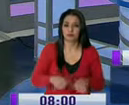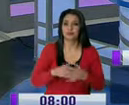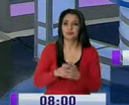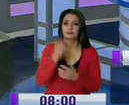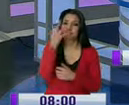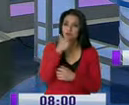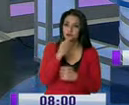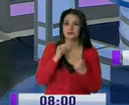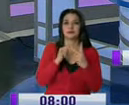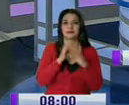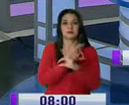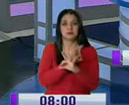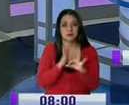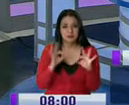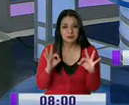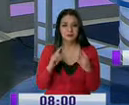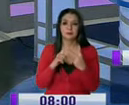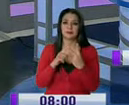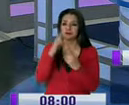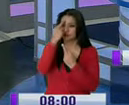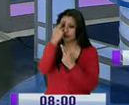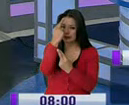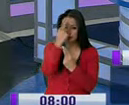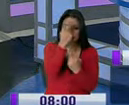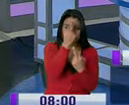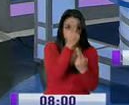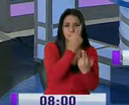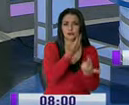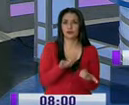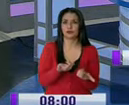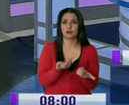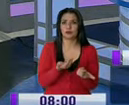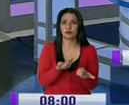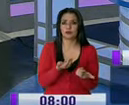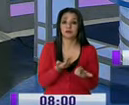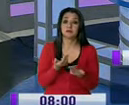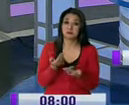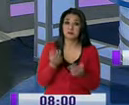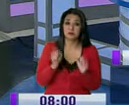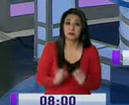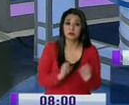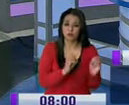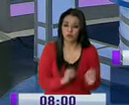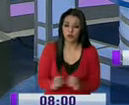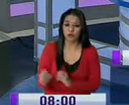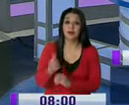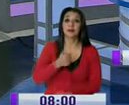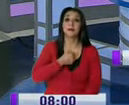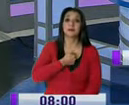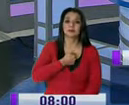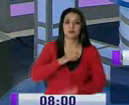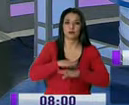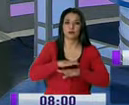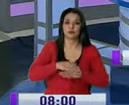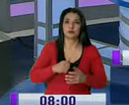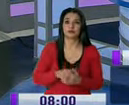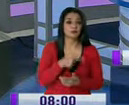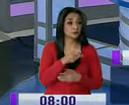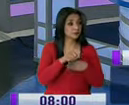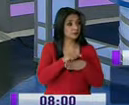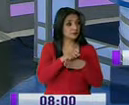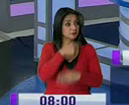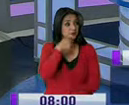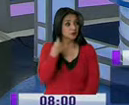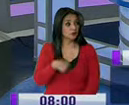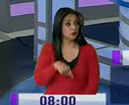sea limpiecita, en la que nos respetemos todos también, para que haya orden. Claro. ¿Y está practicando su ruso?